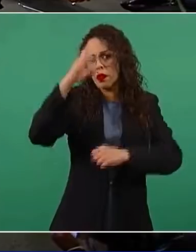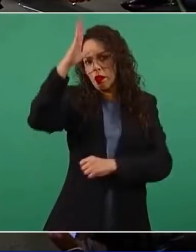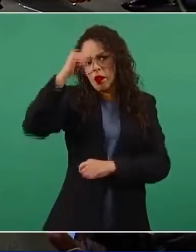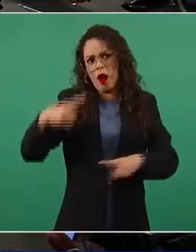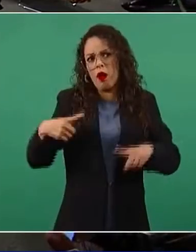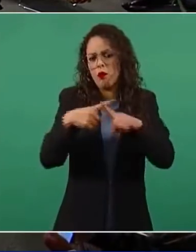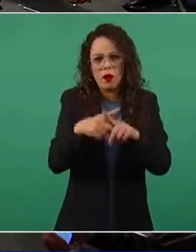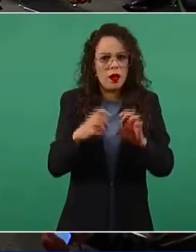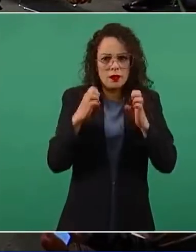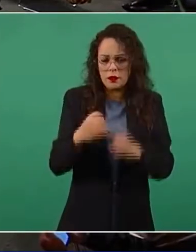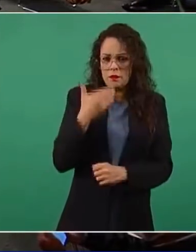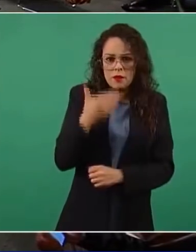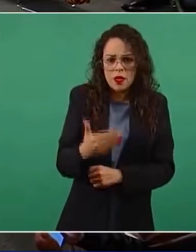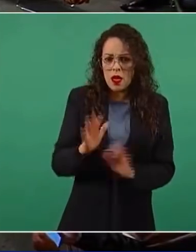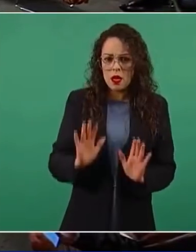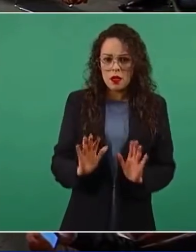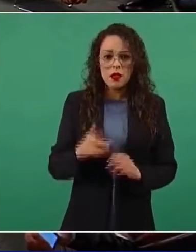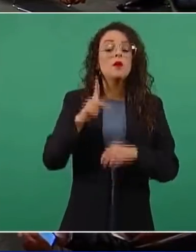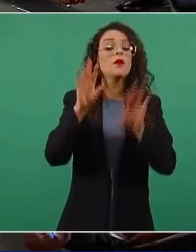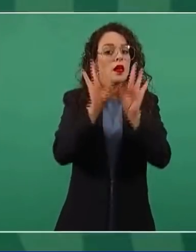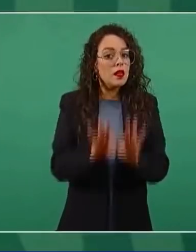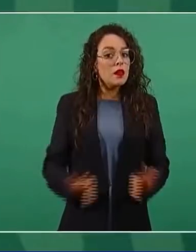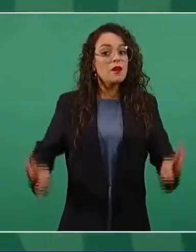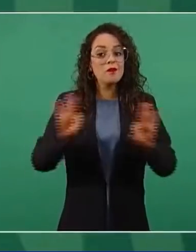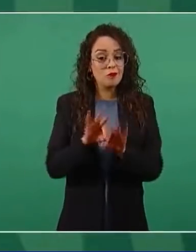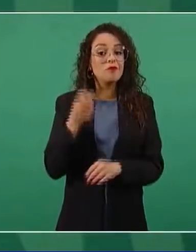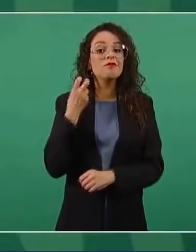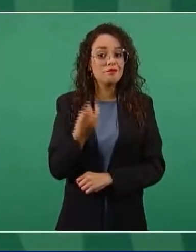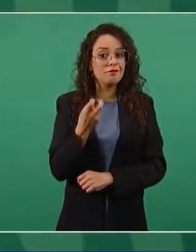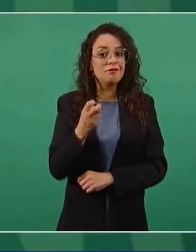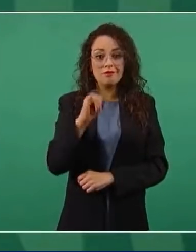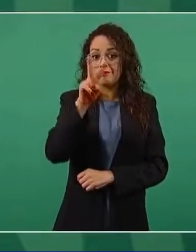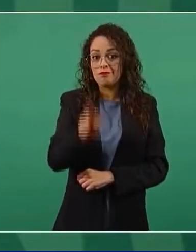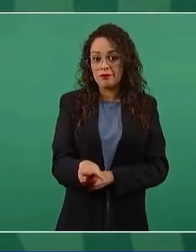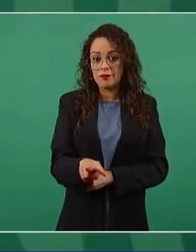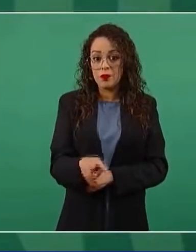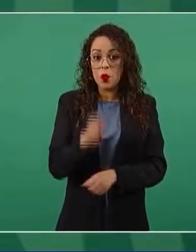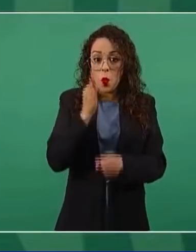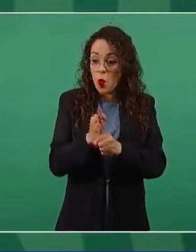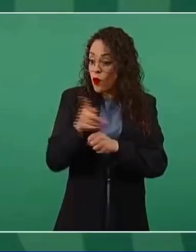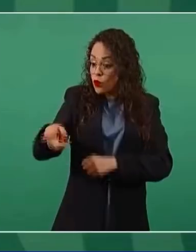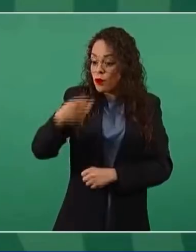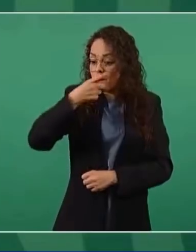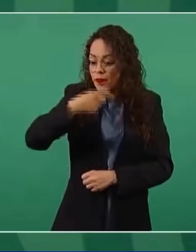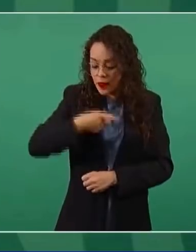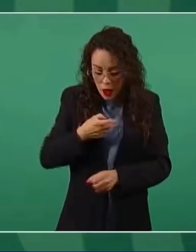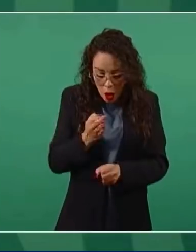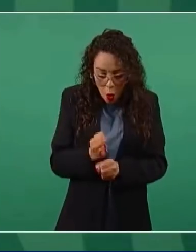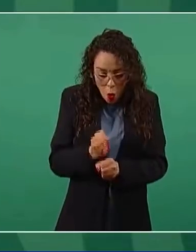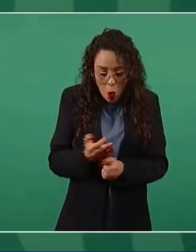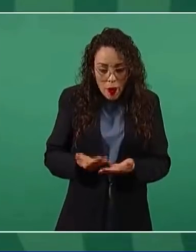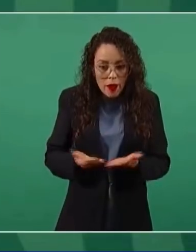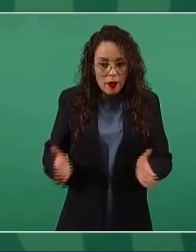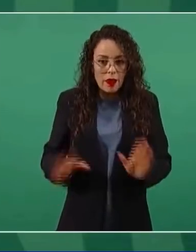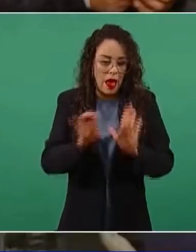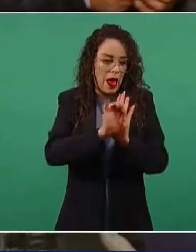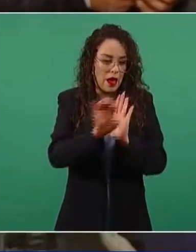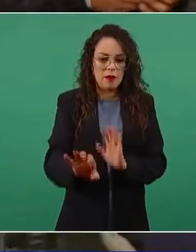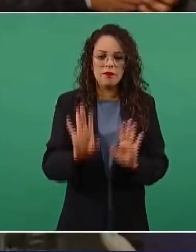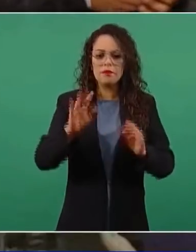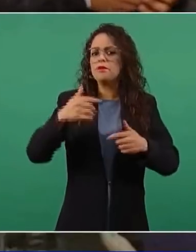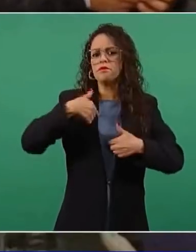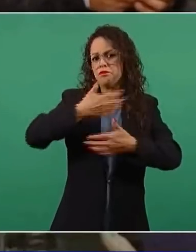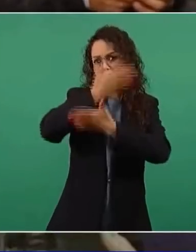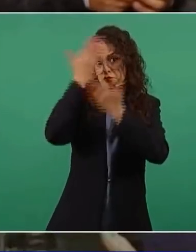esto es importantísimo porque lo que tú me estás diciendo ahora, por ejemplo, no lo sabía.